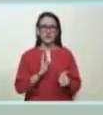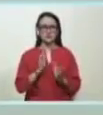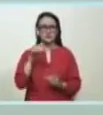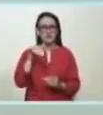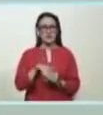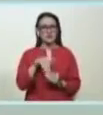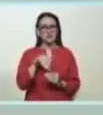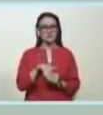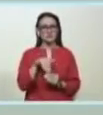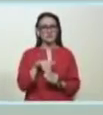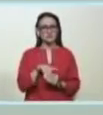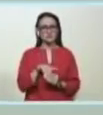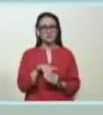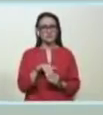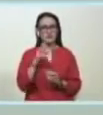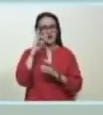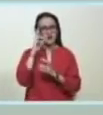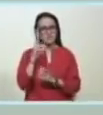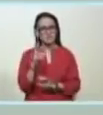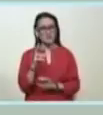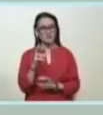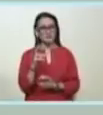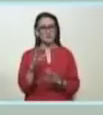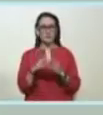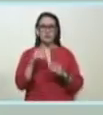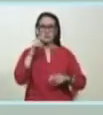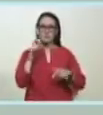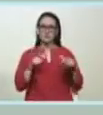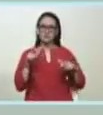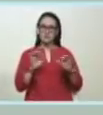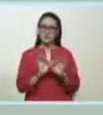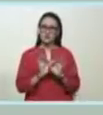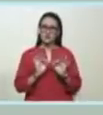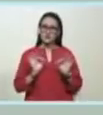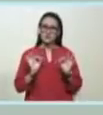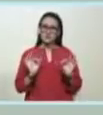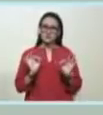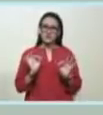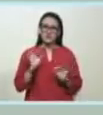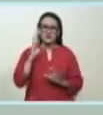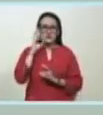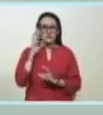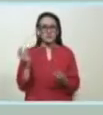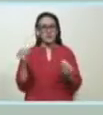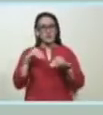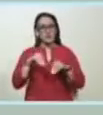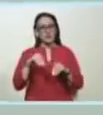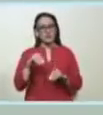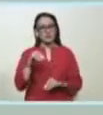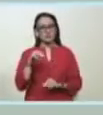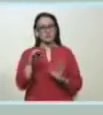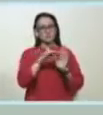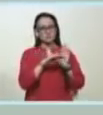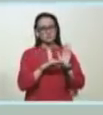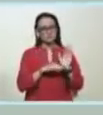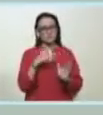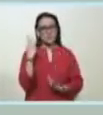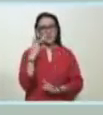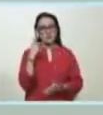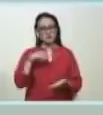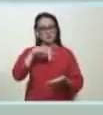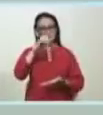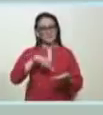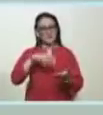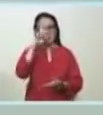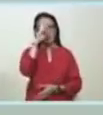estuvo asignada por el respeto a las partes y especialmente por el respeto de los acuerdos políticos firmados en Santo